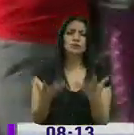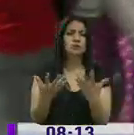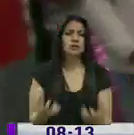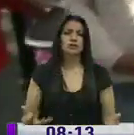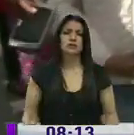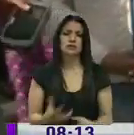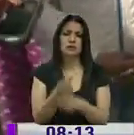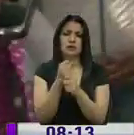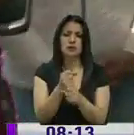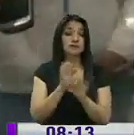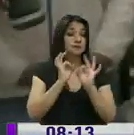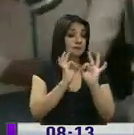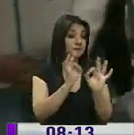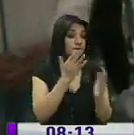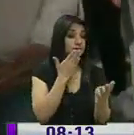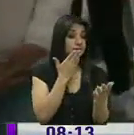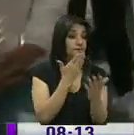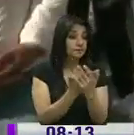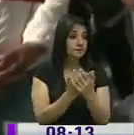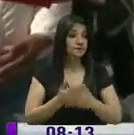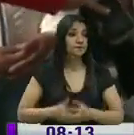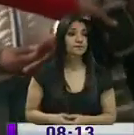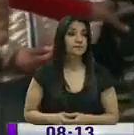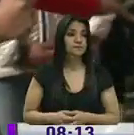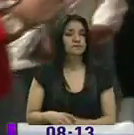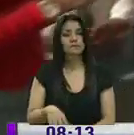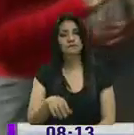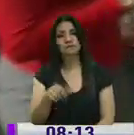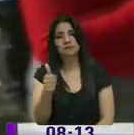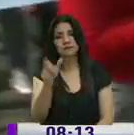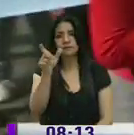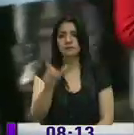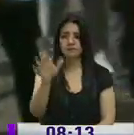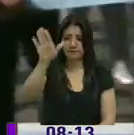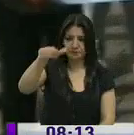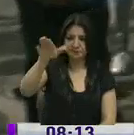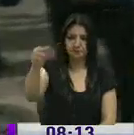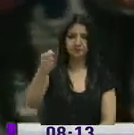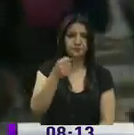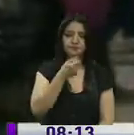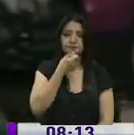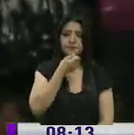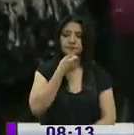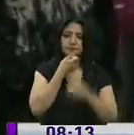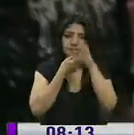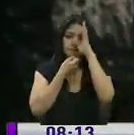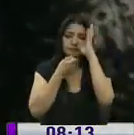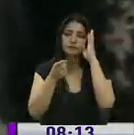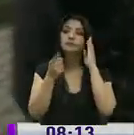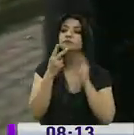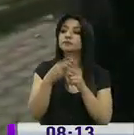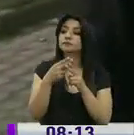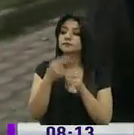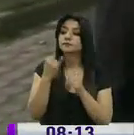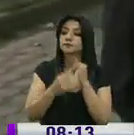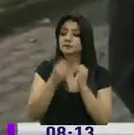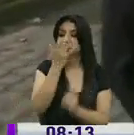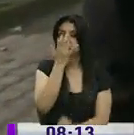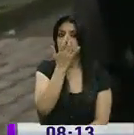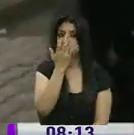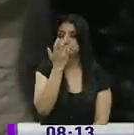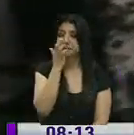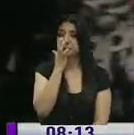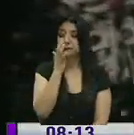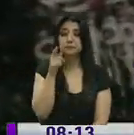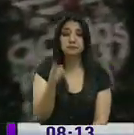perfecto muchísimas gracias voy a conversar con otra vecina por acá vénganse por acá por favor ayúdenme con su nombre y apellido es decir que